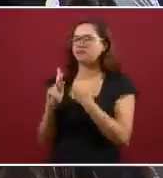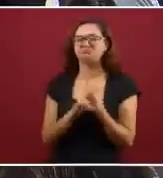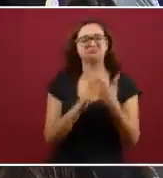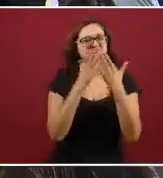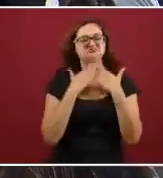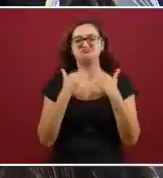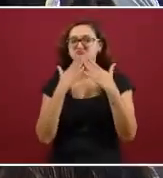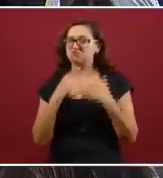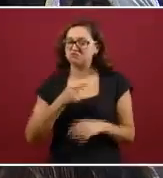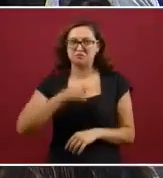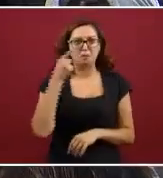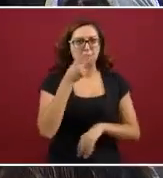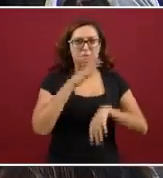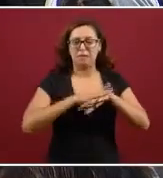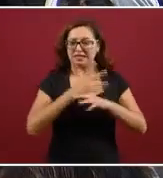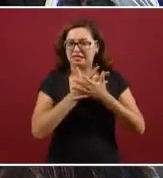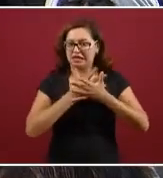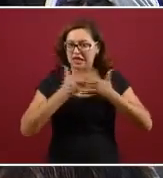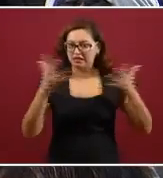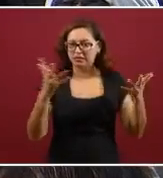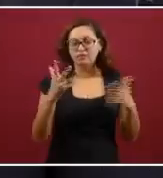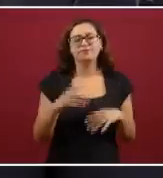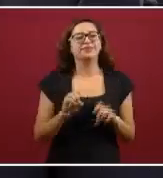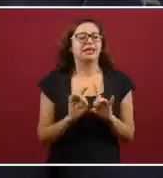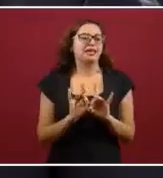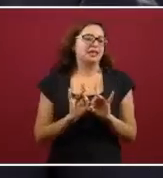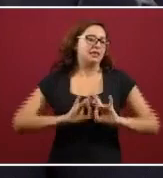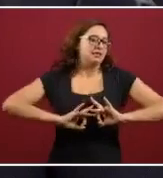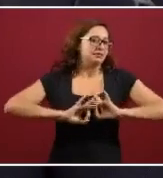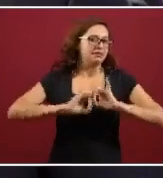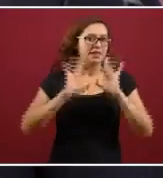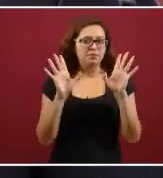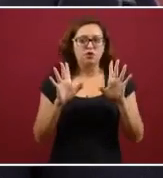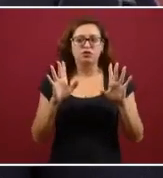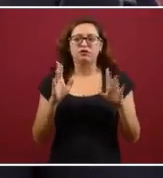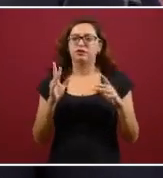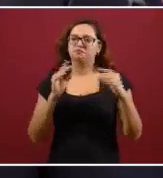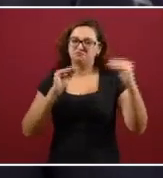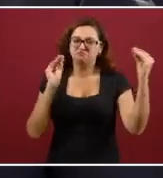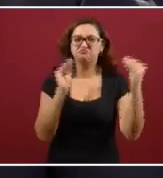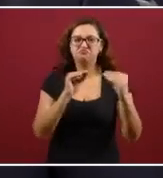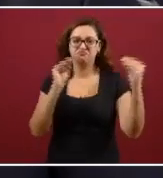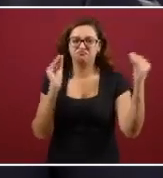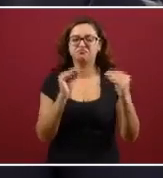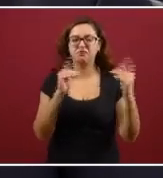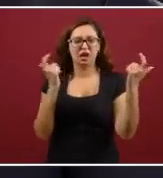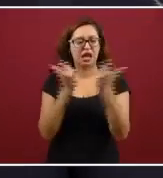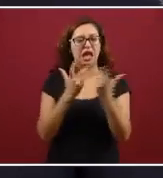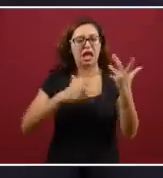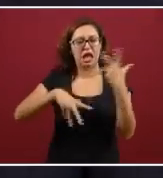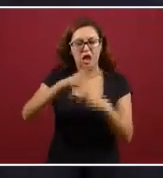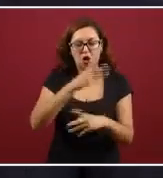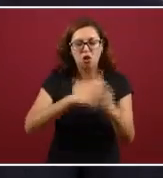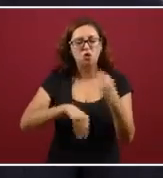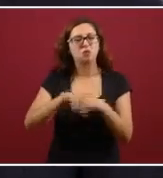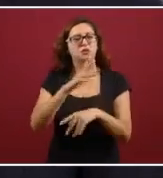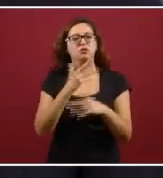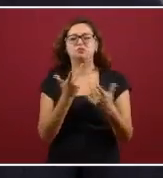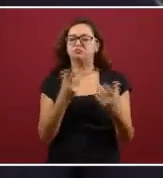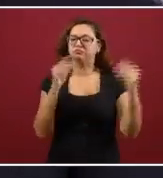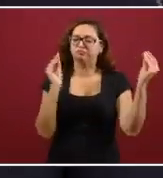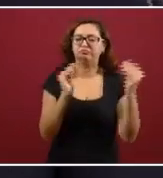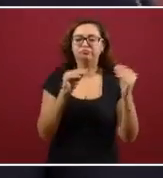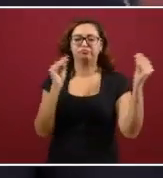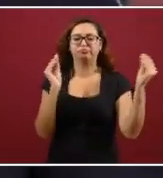Y por lo tanto, no es de extrañar que haya diferendos comerciales y económicos permanentemente. Es más, podría decir que los diferendos que tenemos con Estados